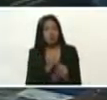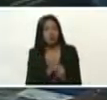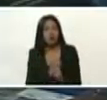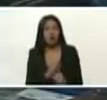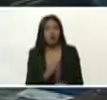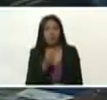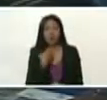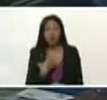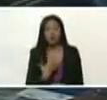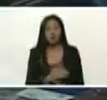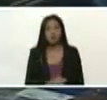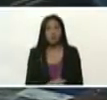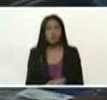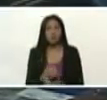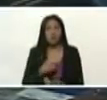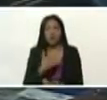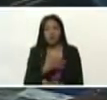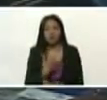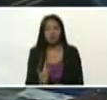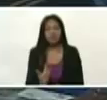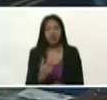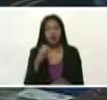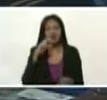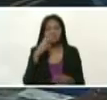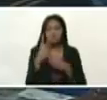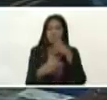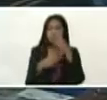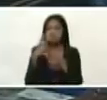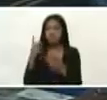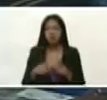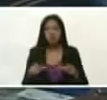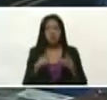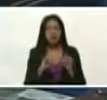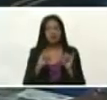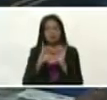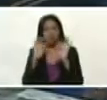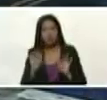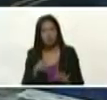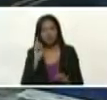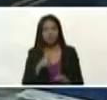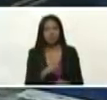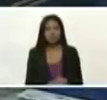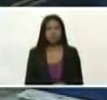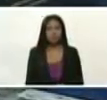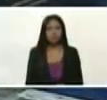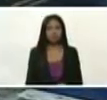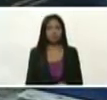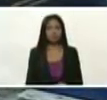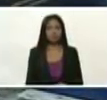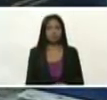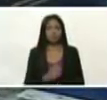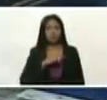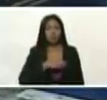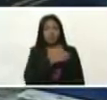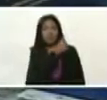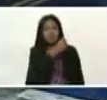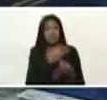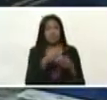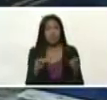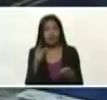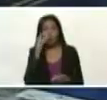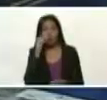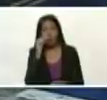Así que bueno, quisiera recorrer algunos de estos espacios y que nuestro gerente general Hugo